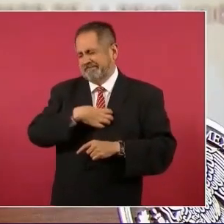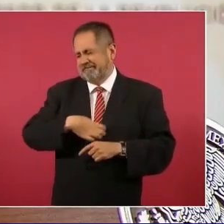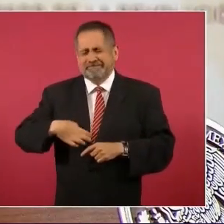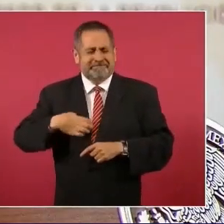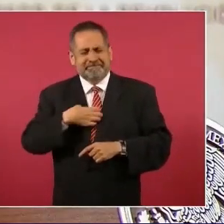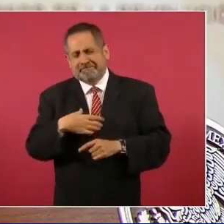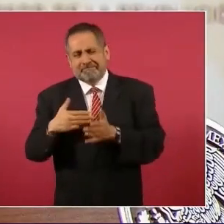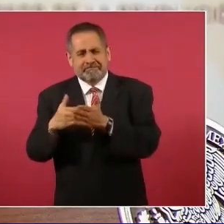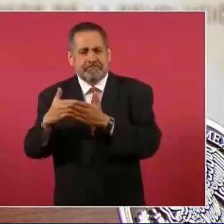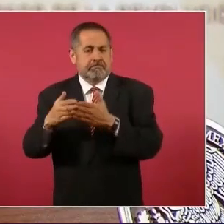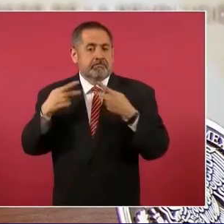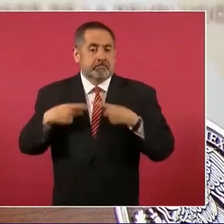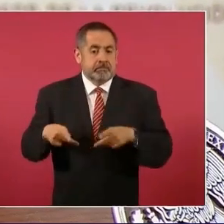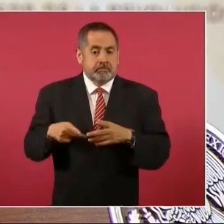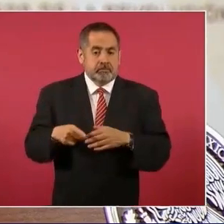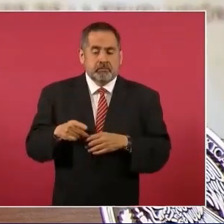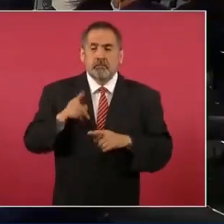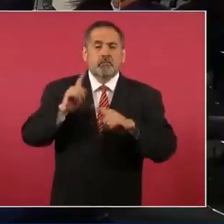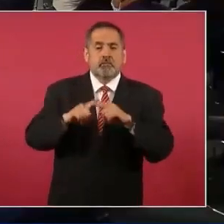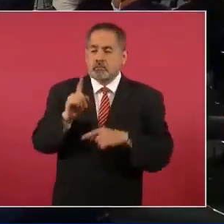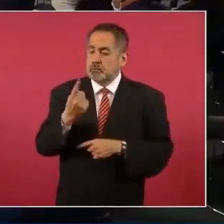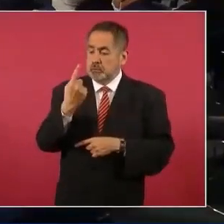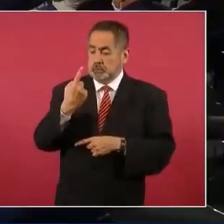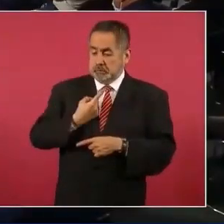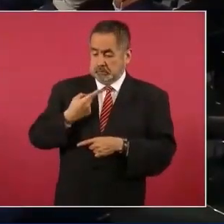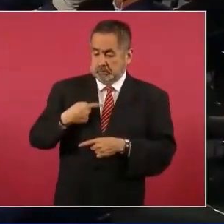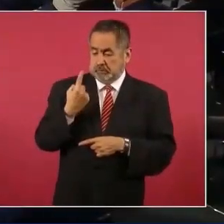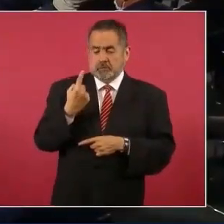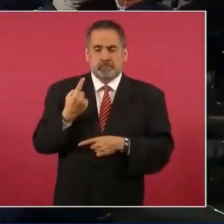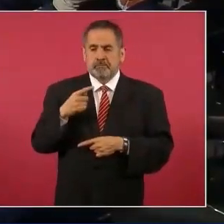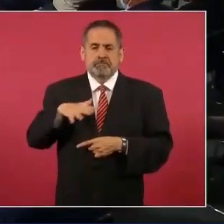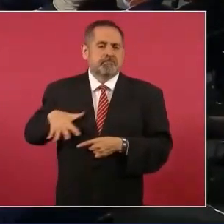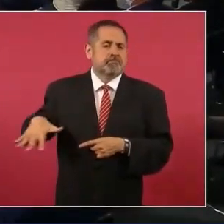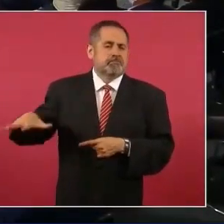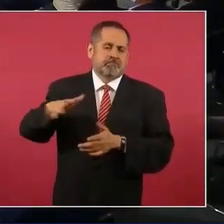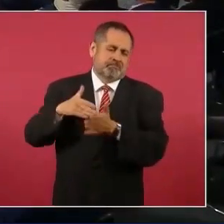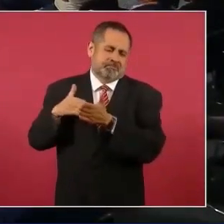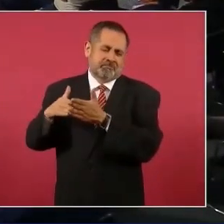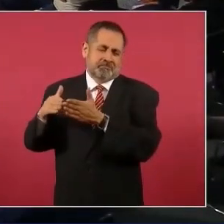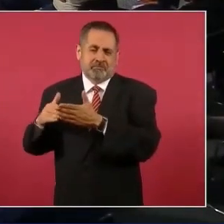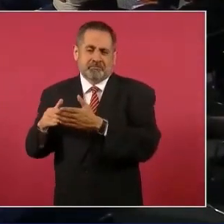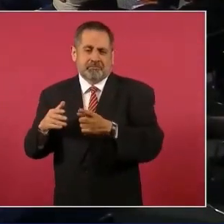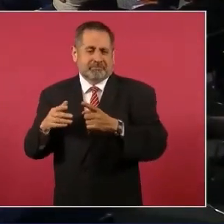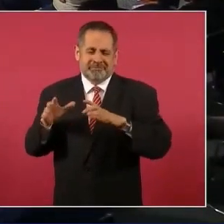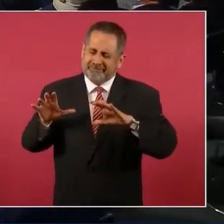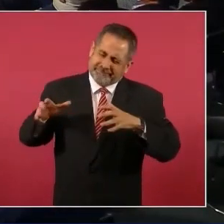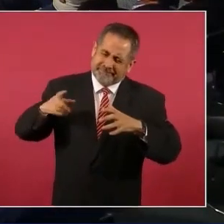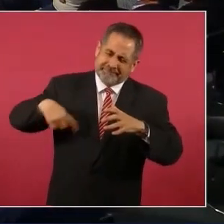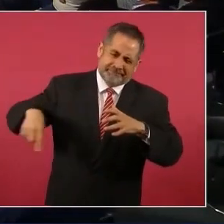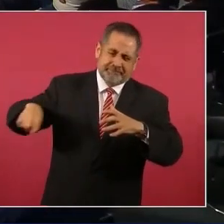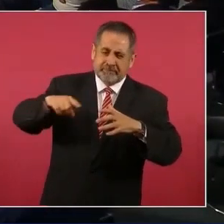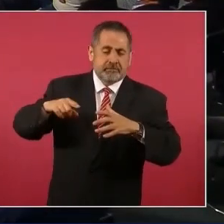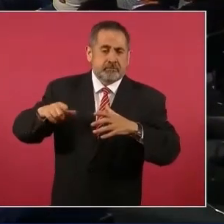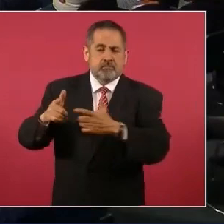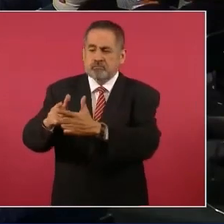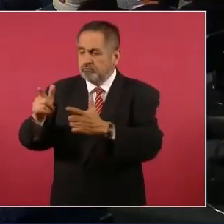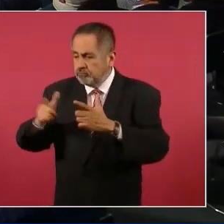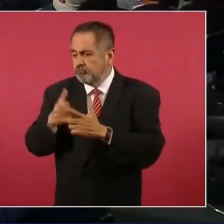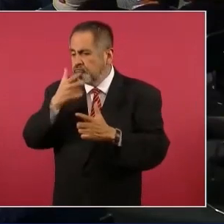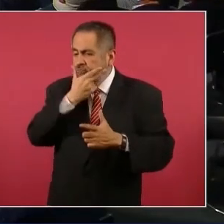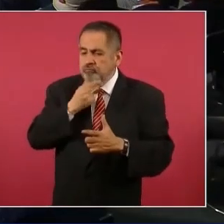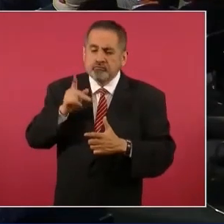millones, porque esto no es asunto de un solo hombre o de una mujer o de un grupo de hombres y